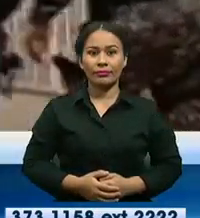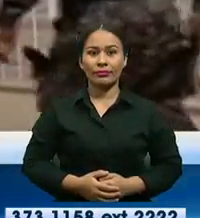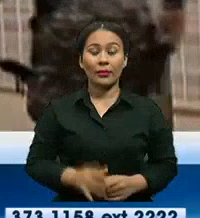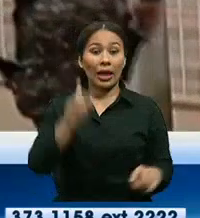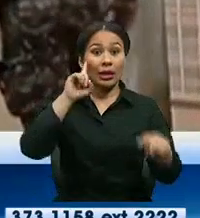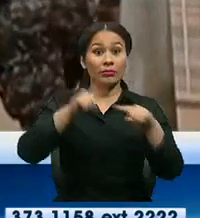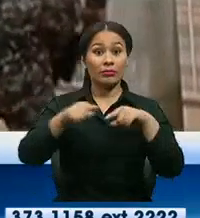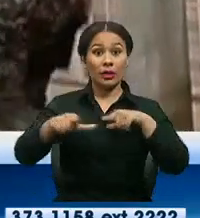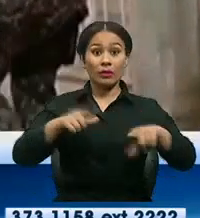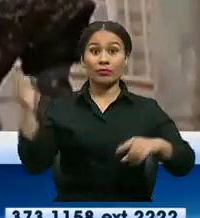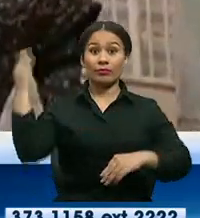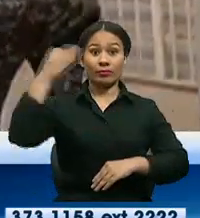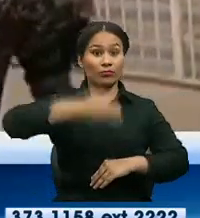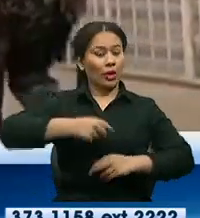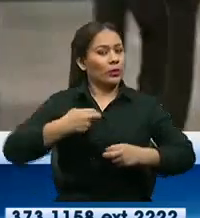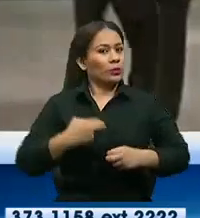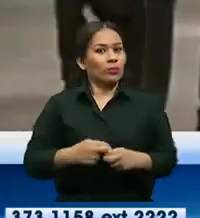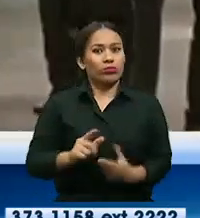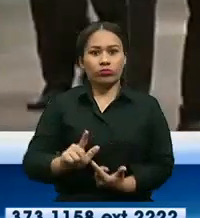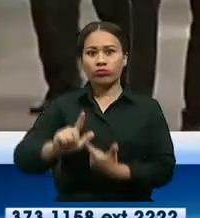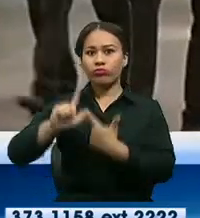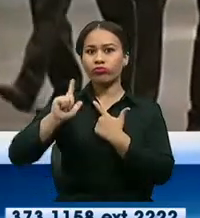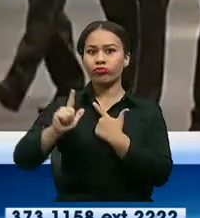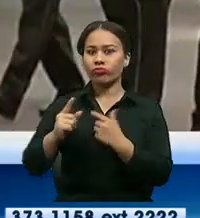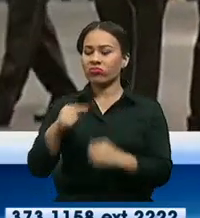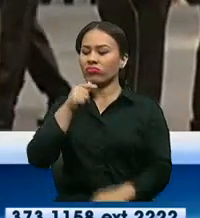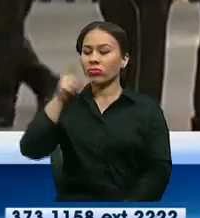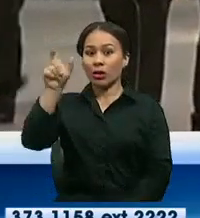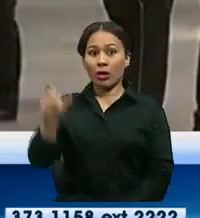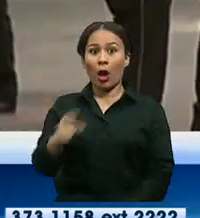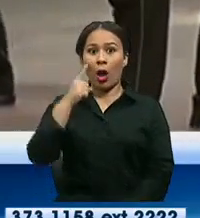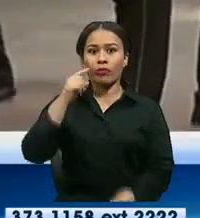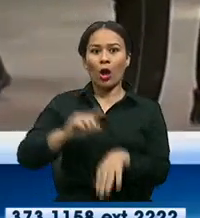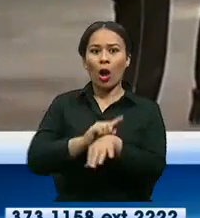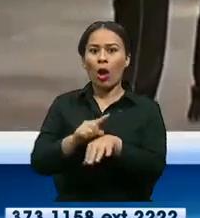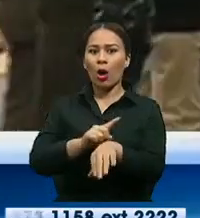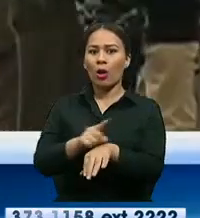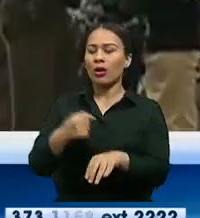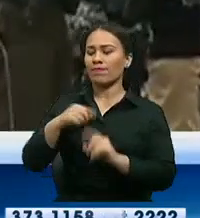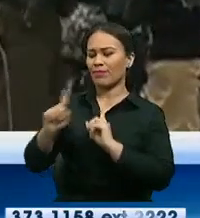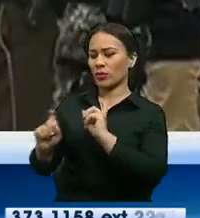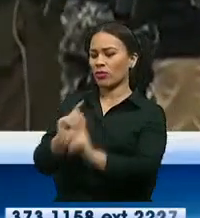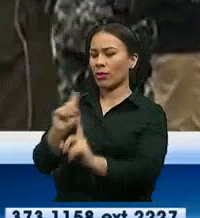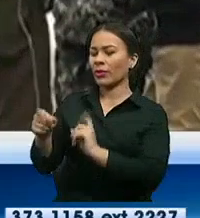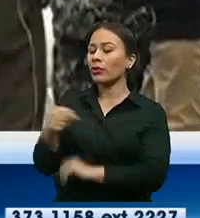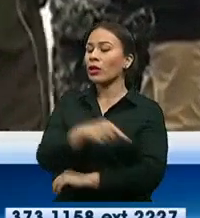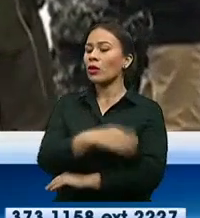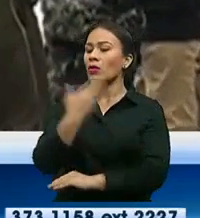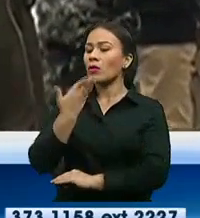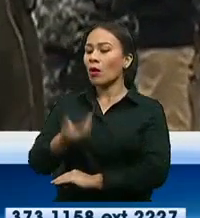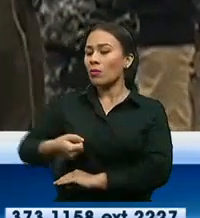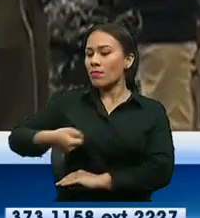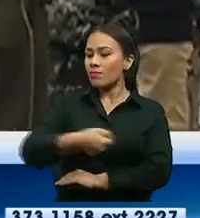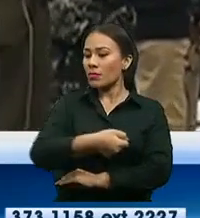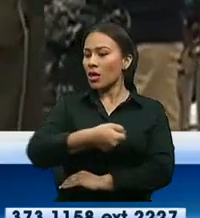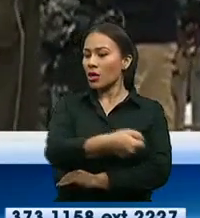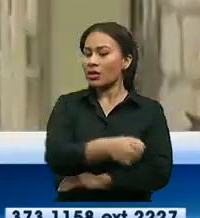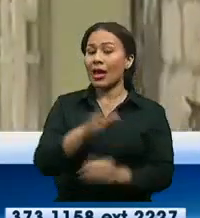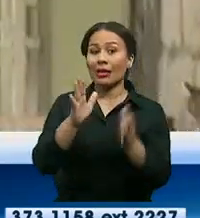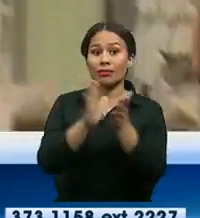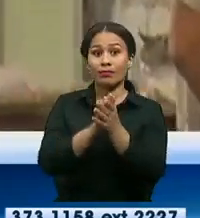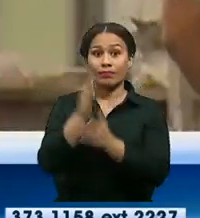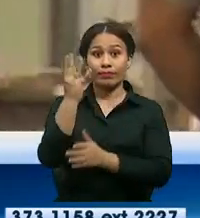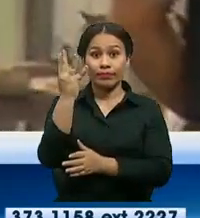Hasta el lugar llegó fuertemente custodiado el sospechoso, que durante varias horas habría recreado el minuto a minuto de lo que sucedió